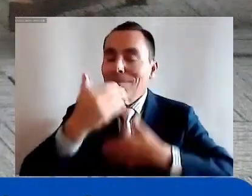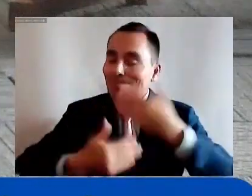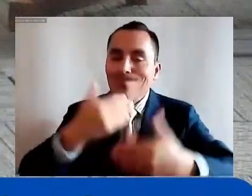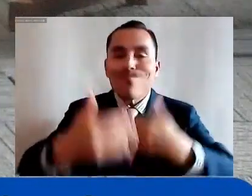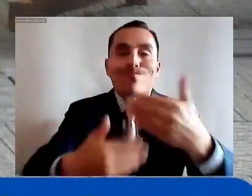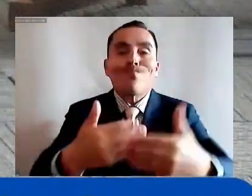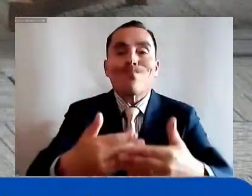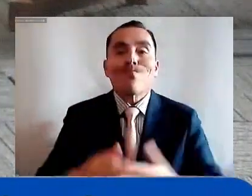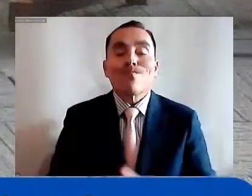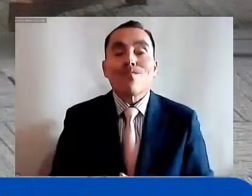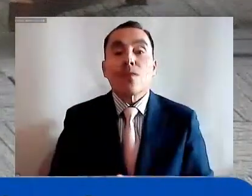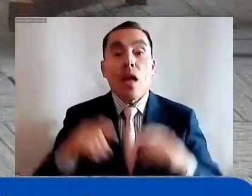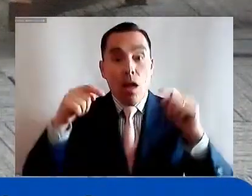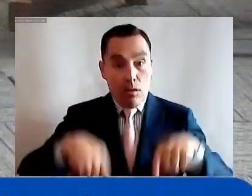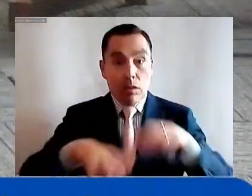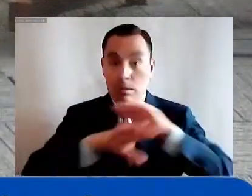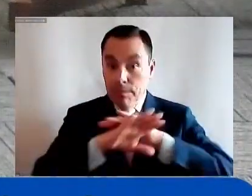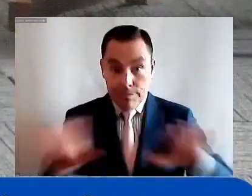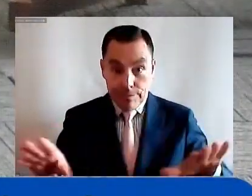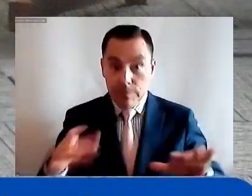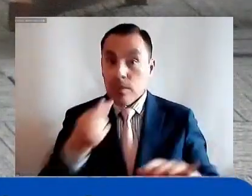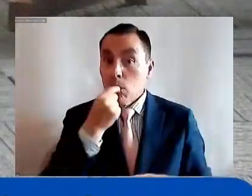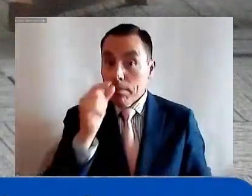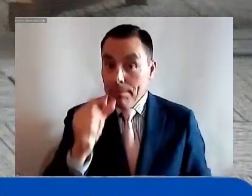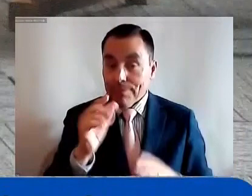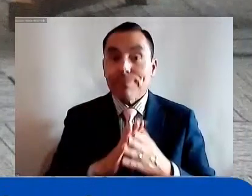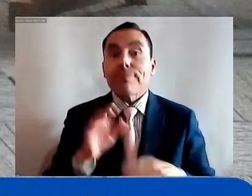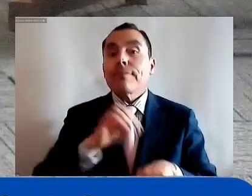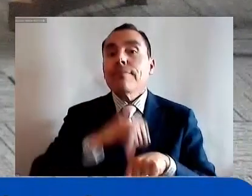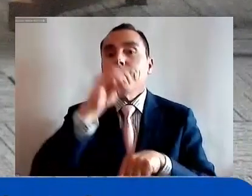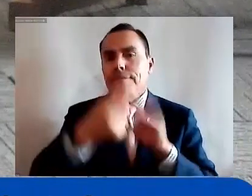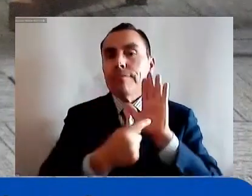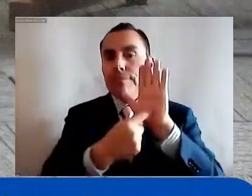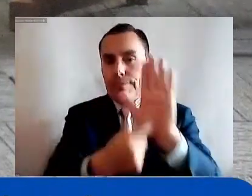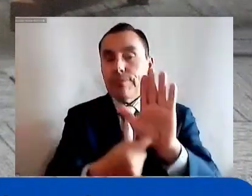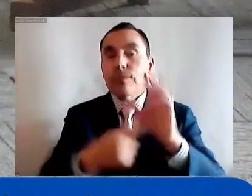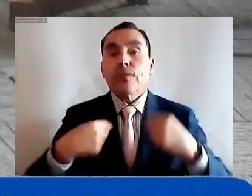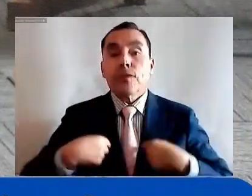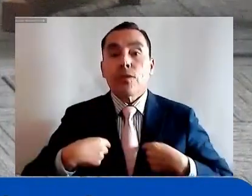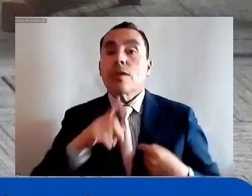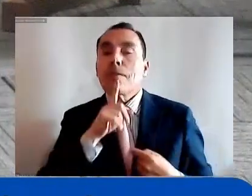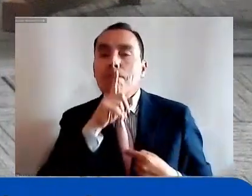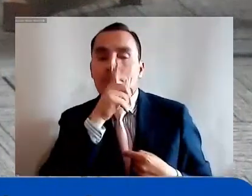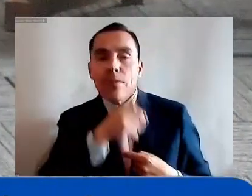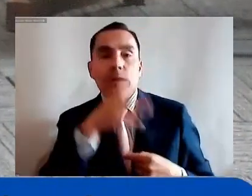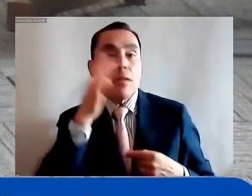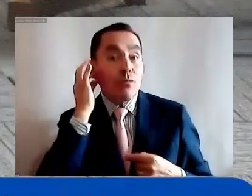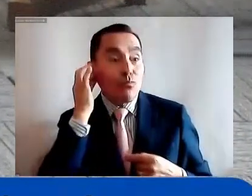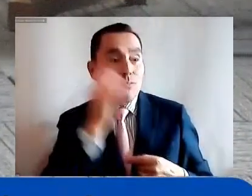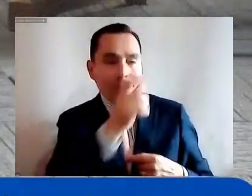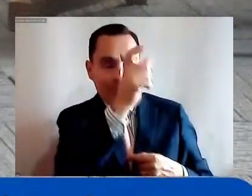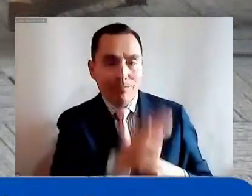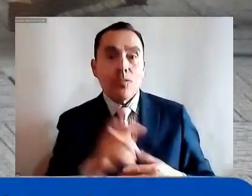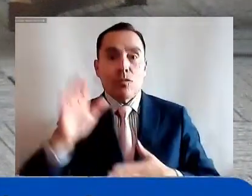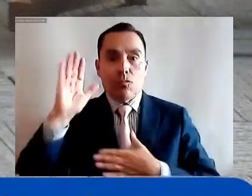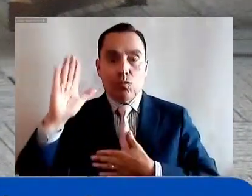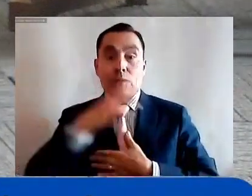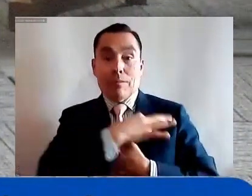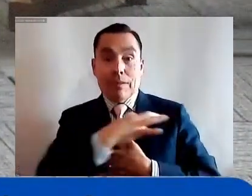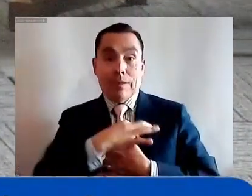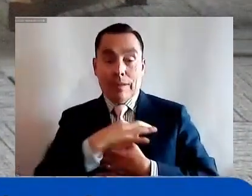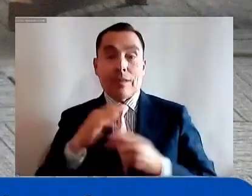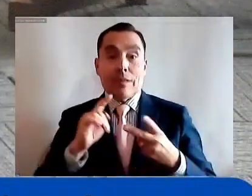Termino estas palabras manifestando mi especial reconocimiento al compromiso de ministras,